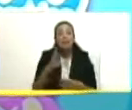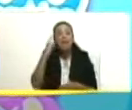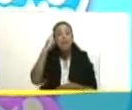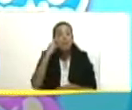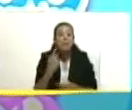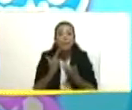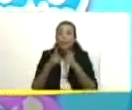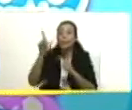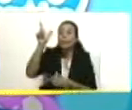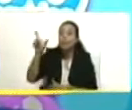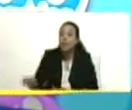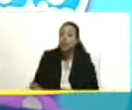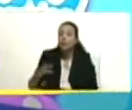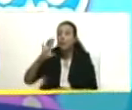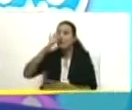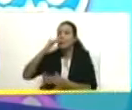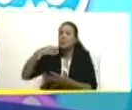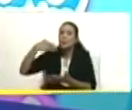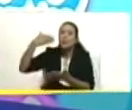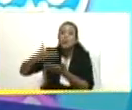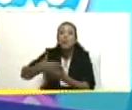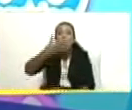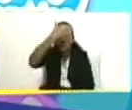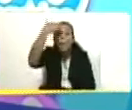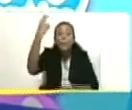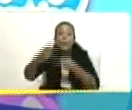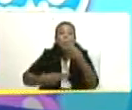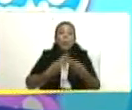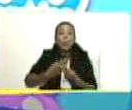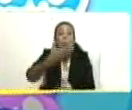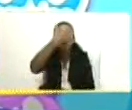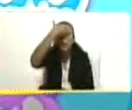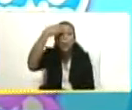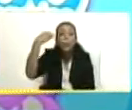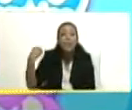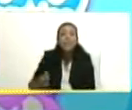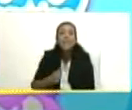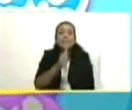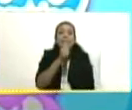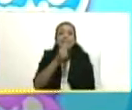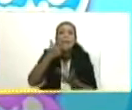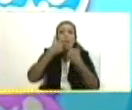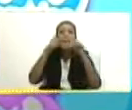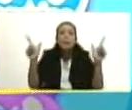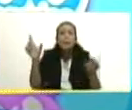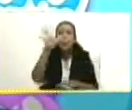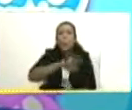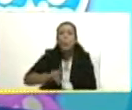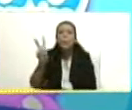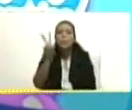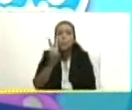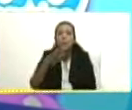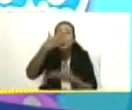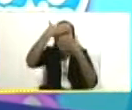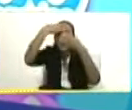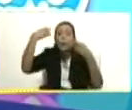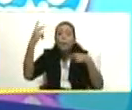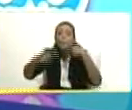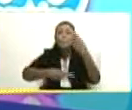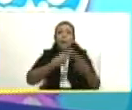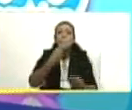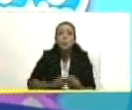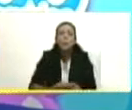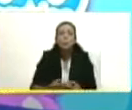libertador Simón Bolívar. No se les olvide nunca, no se les olvide nunca, ¿ah? No se les olvide